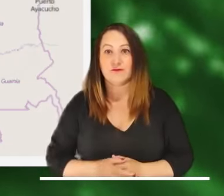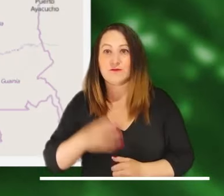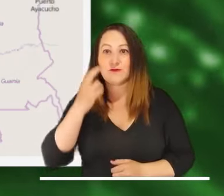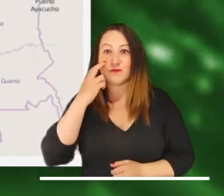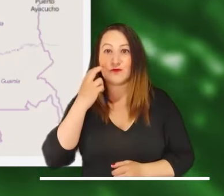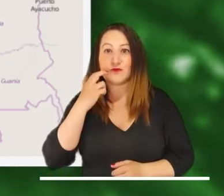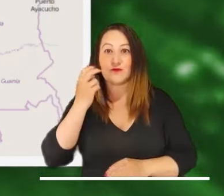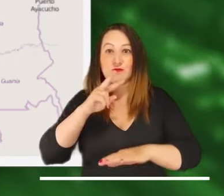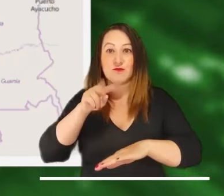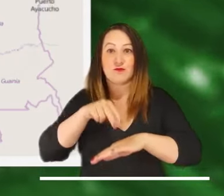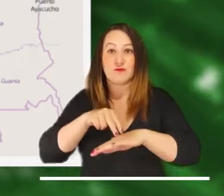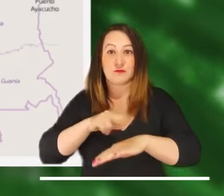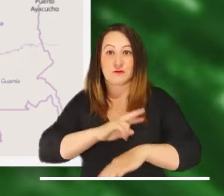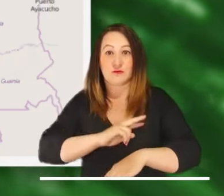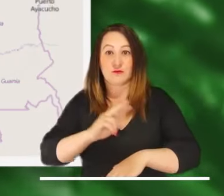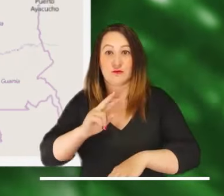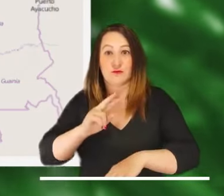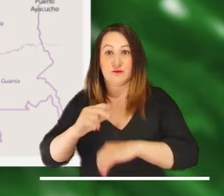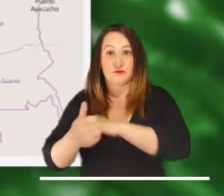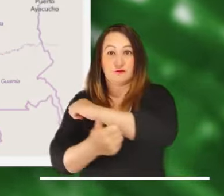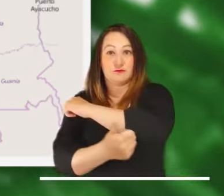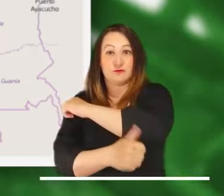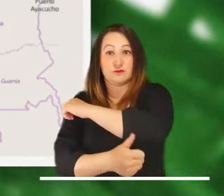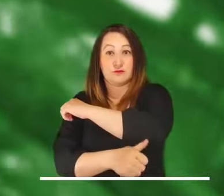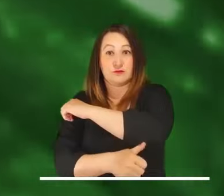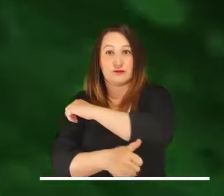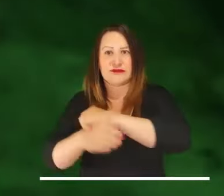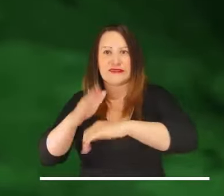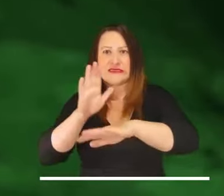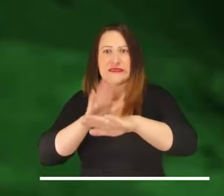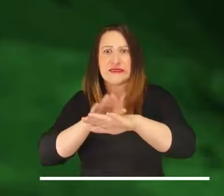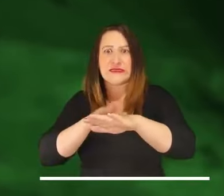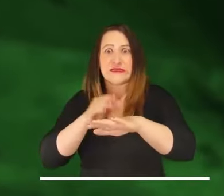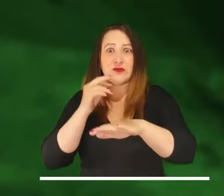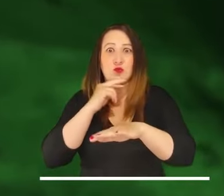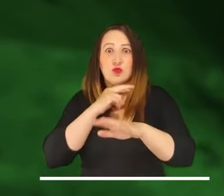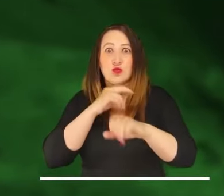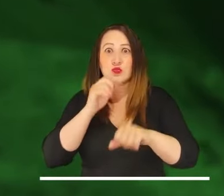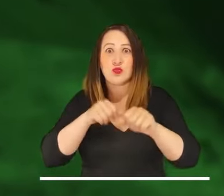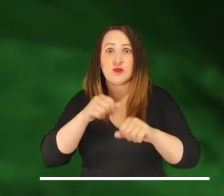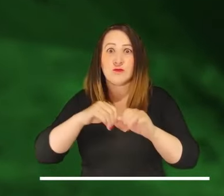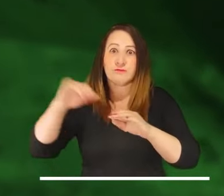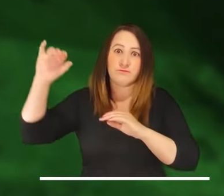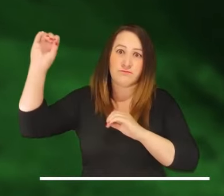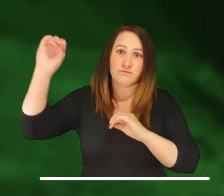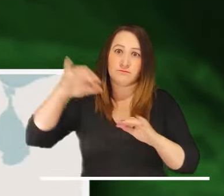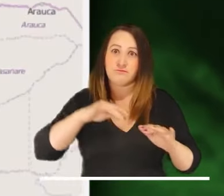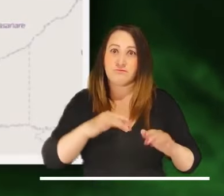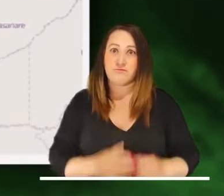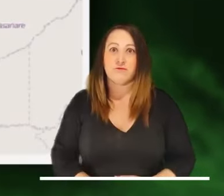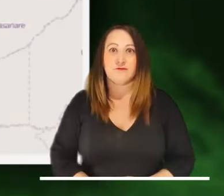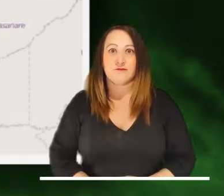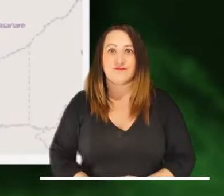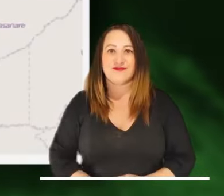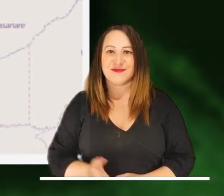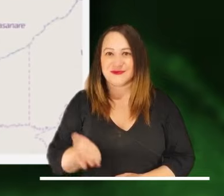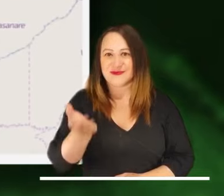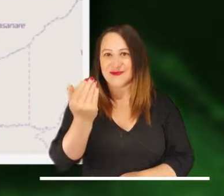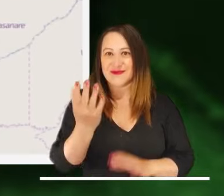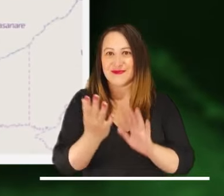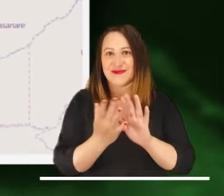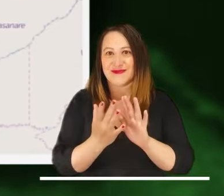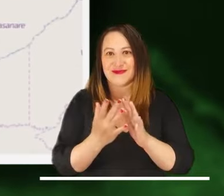la Orinoquía y la Amazonía. En Chocó, Nariño, Valle del Cauca y Boyacá se emite alerta